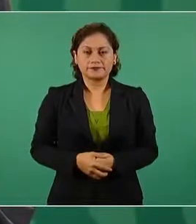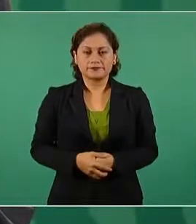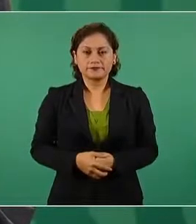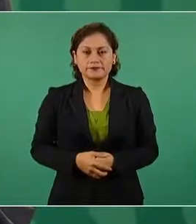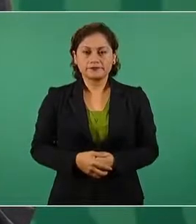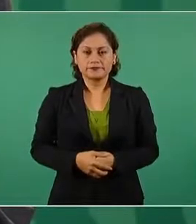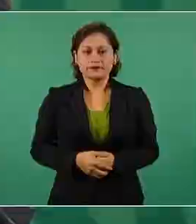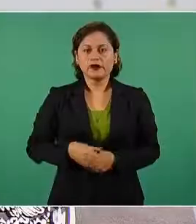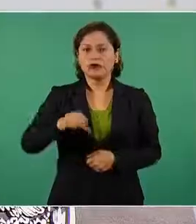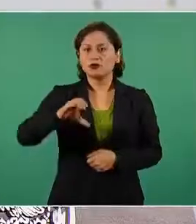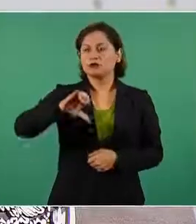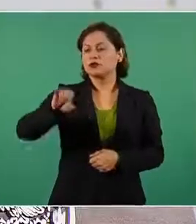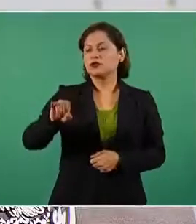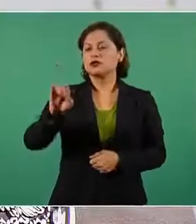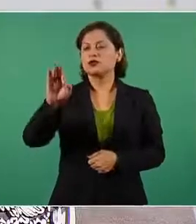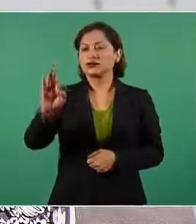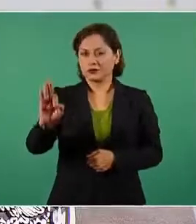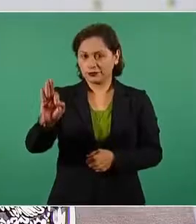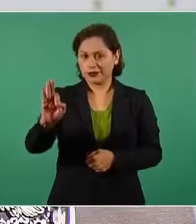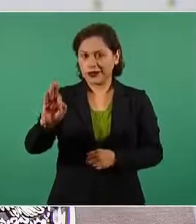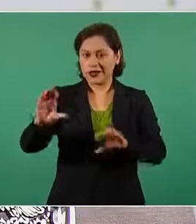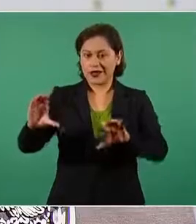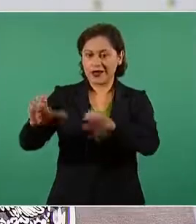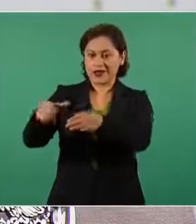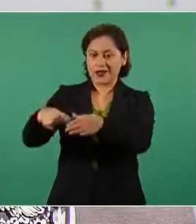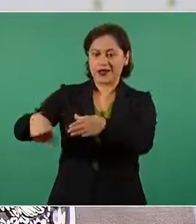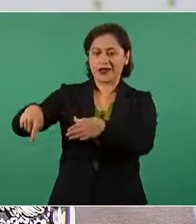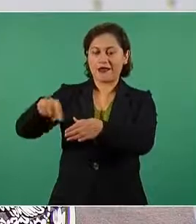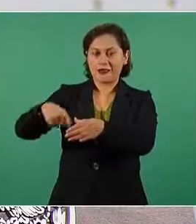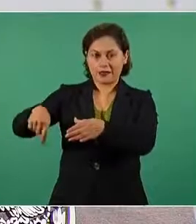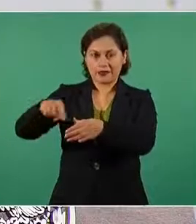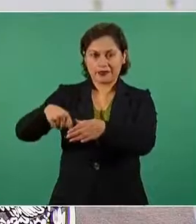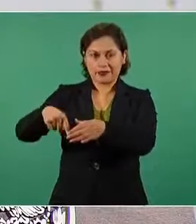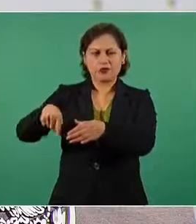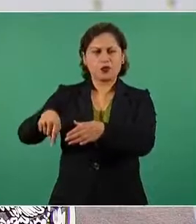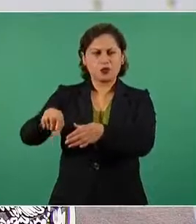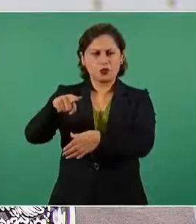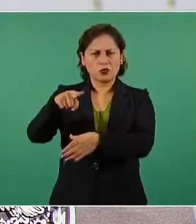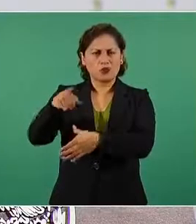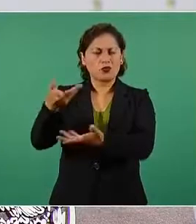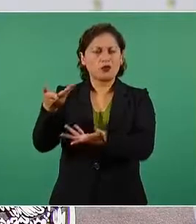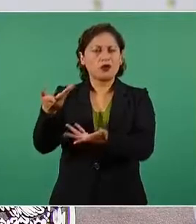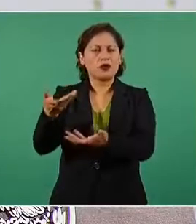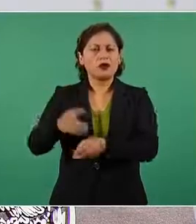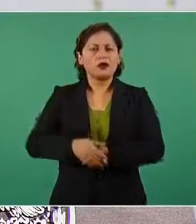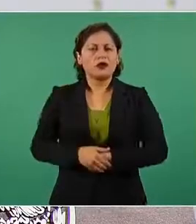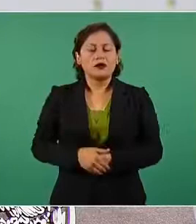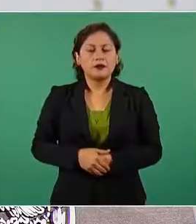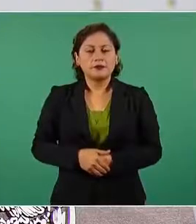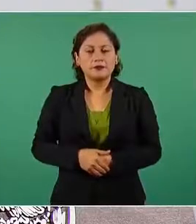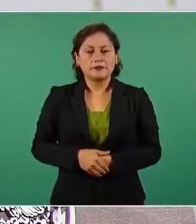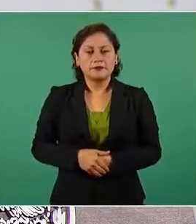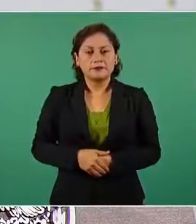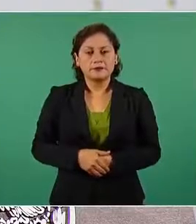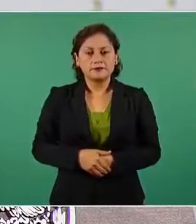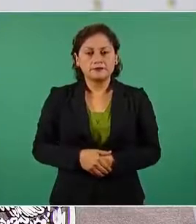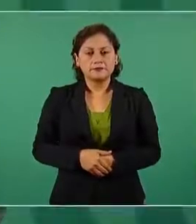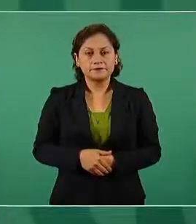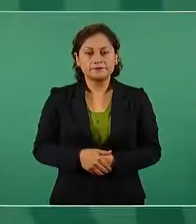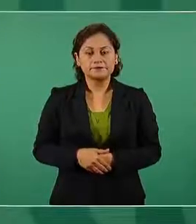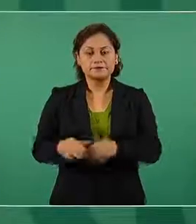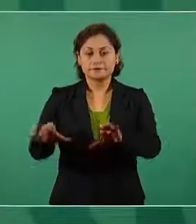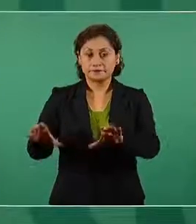judicatura, el Consejo de la Judicatura, que es como el